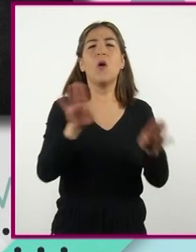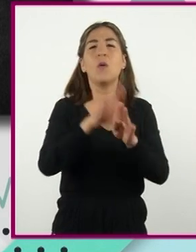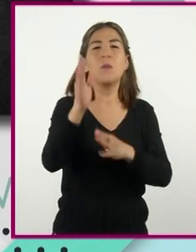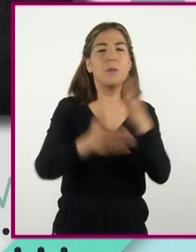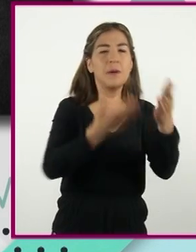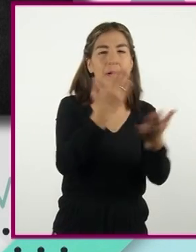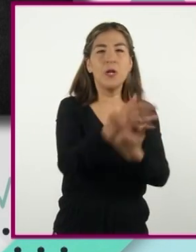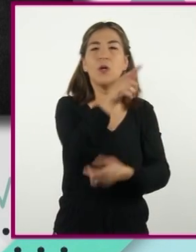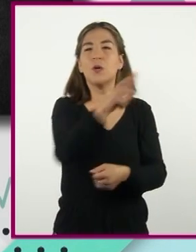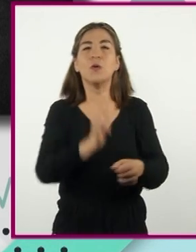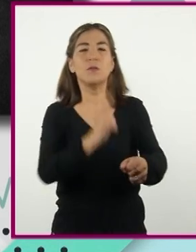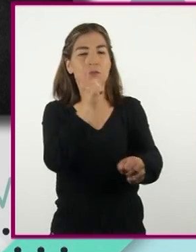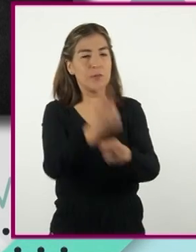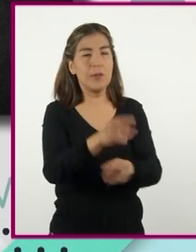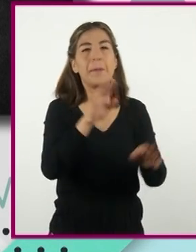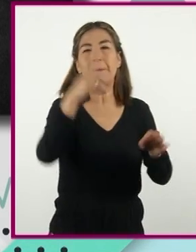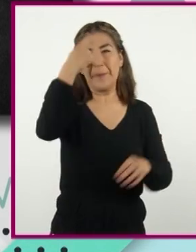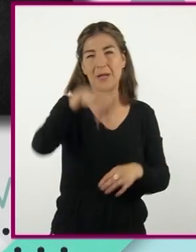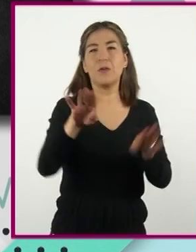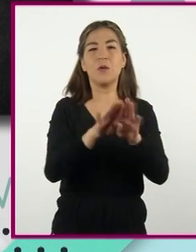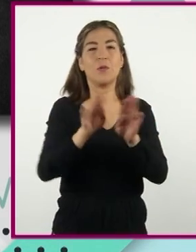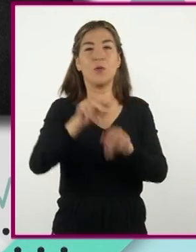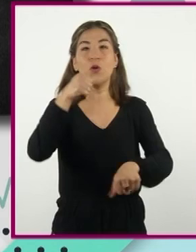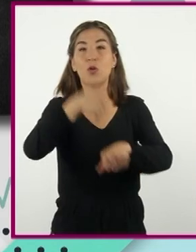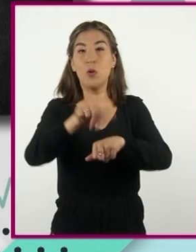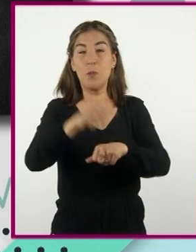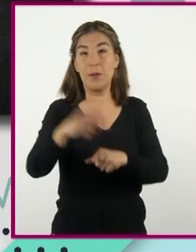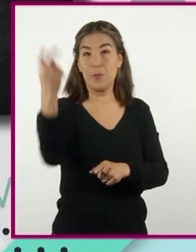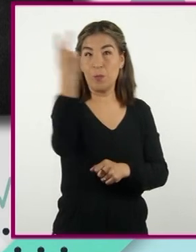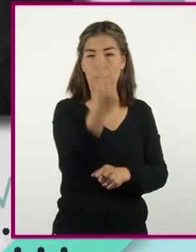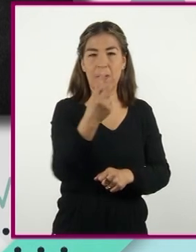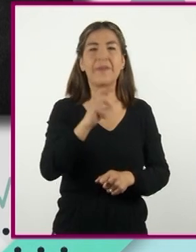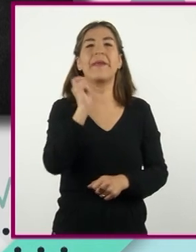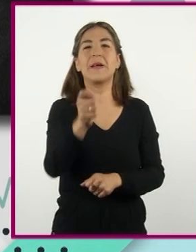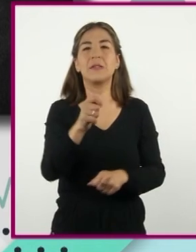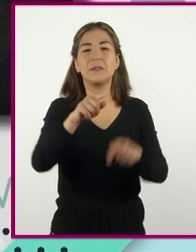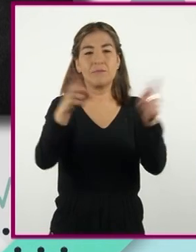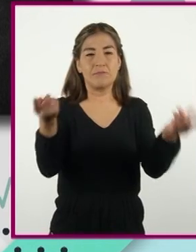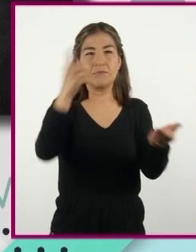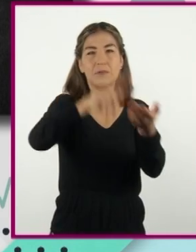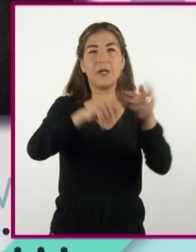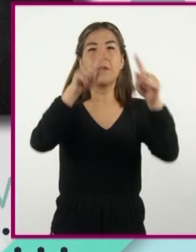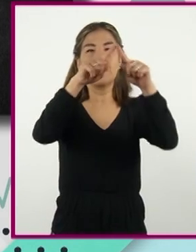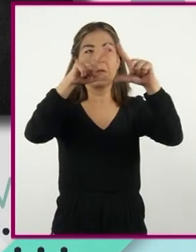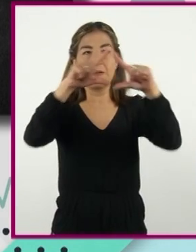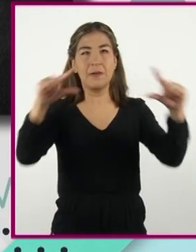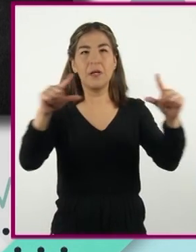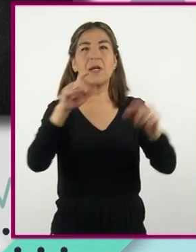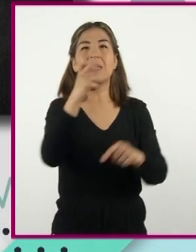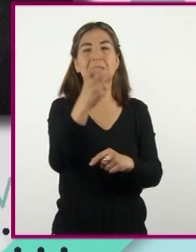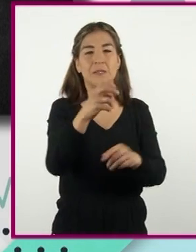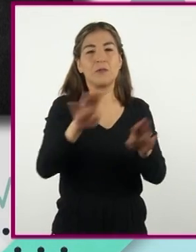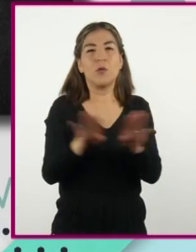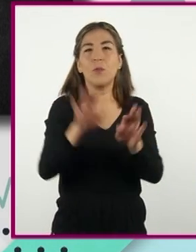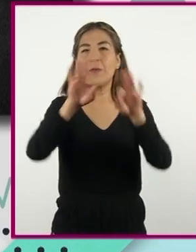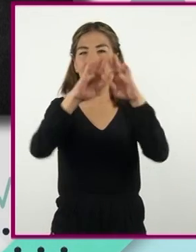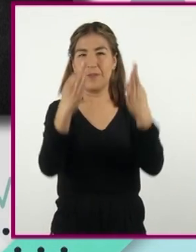que encontraran una manera de expresar en unidades cuadradas el área de la cubierta de la banca partiendo de esta